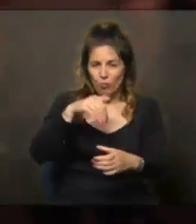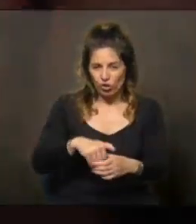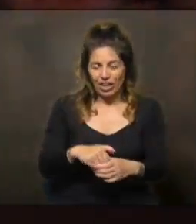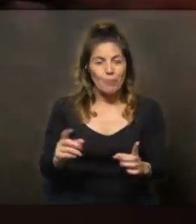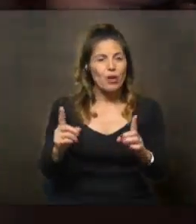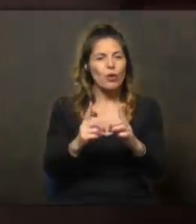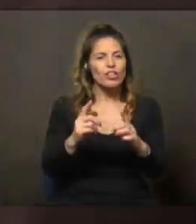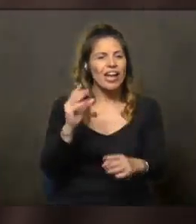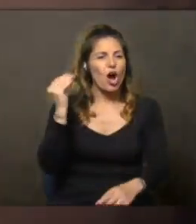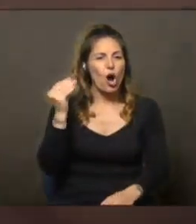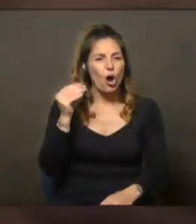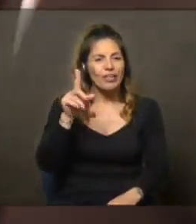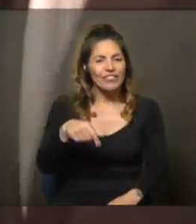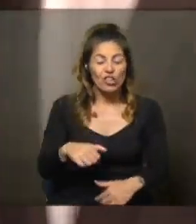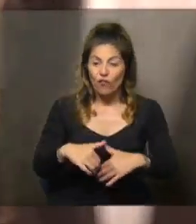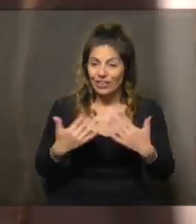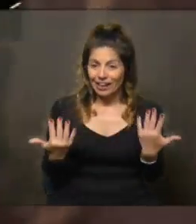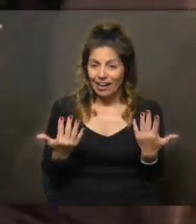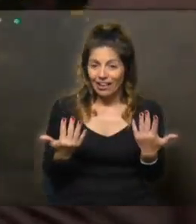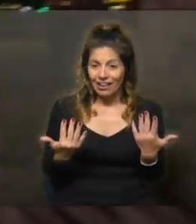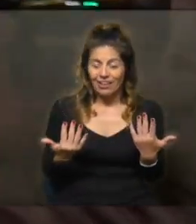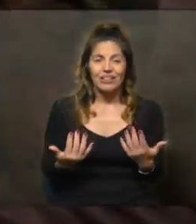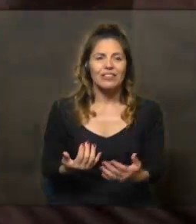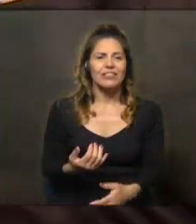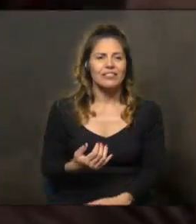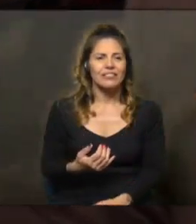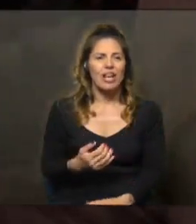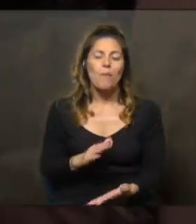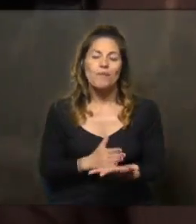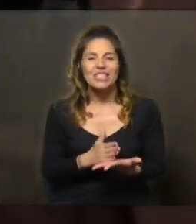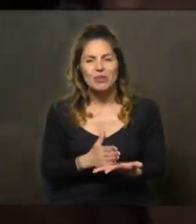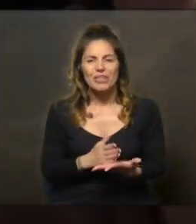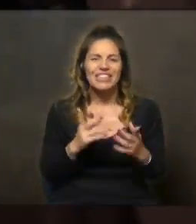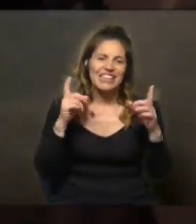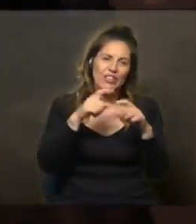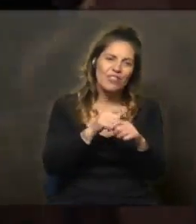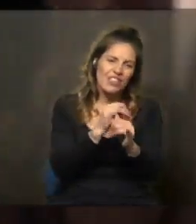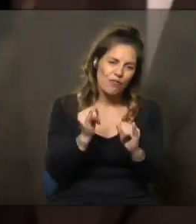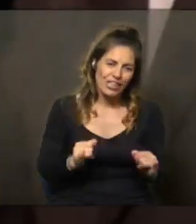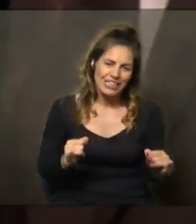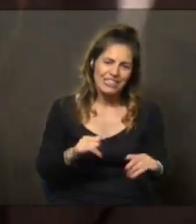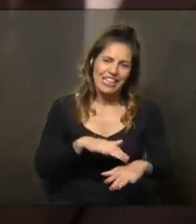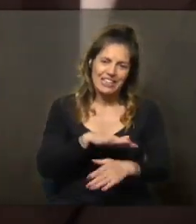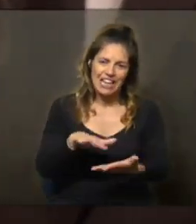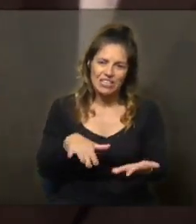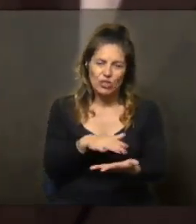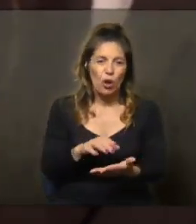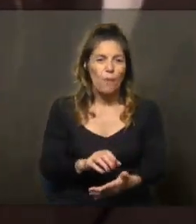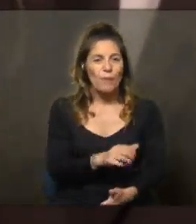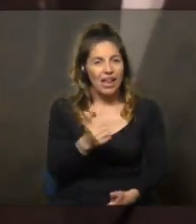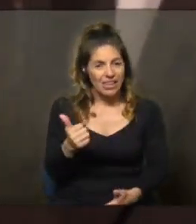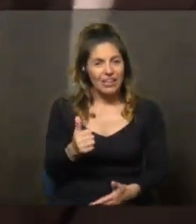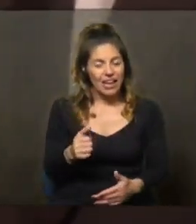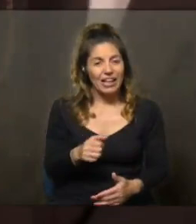con alguien joven que está viniendo a festejar Me imagino es mitad mitad está difícil ser feliz en esta situación me alegra que ganó la